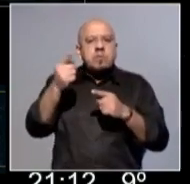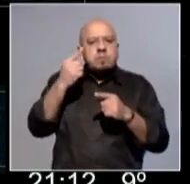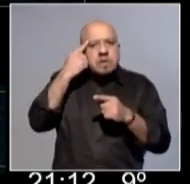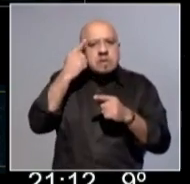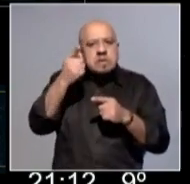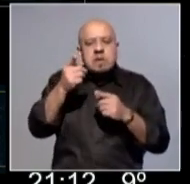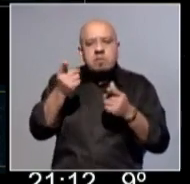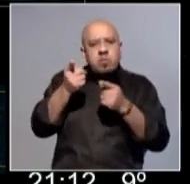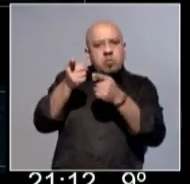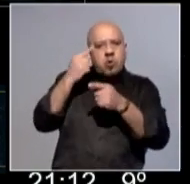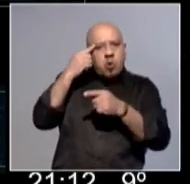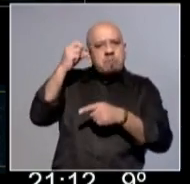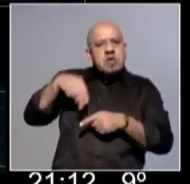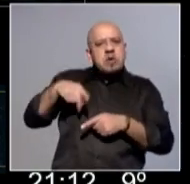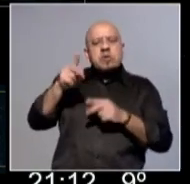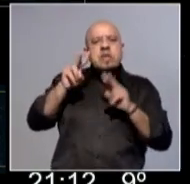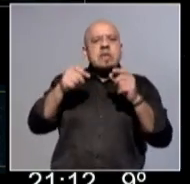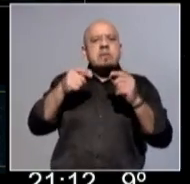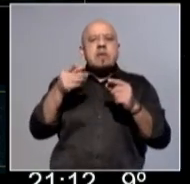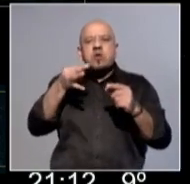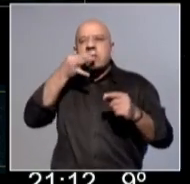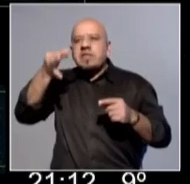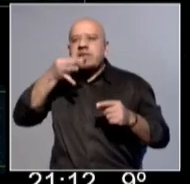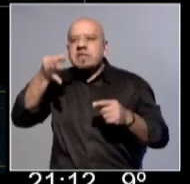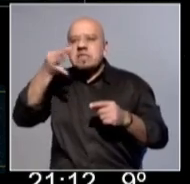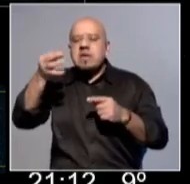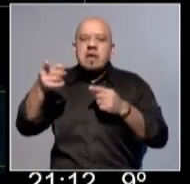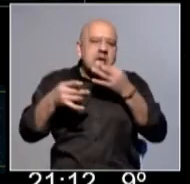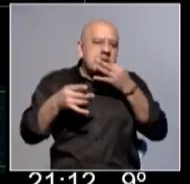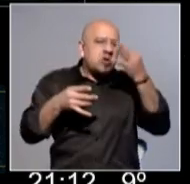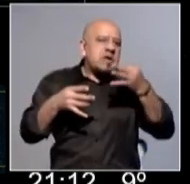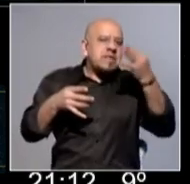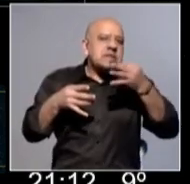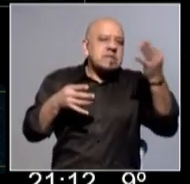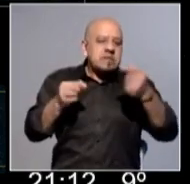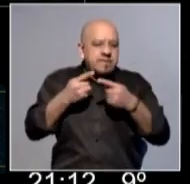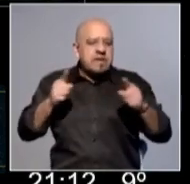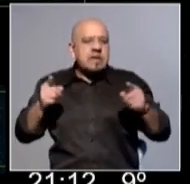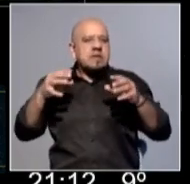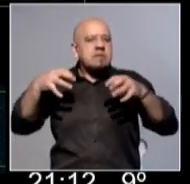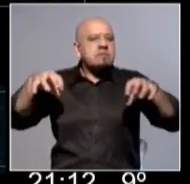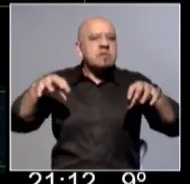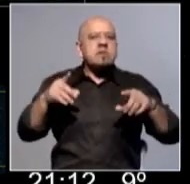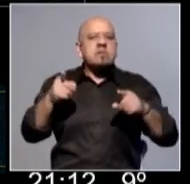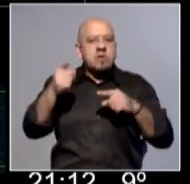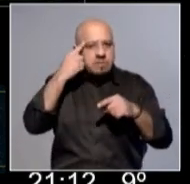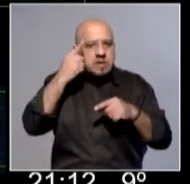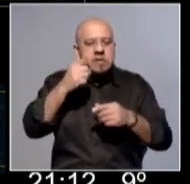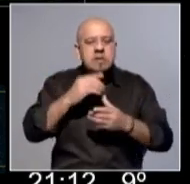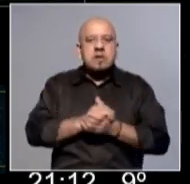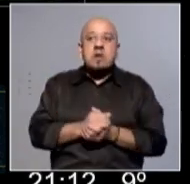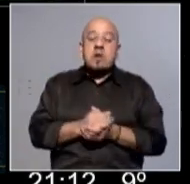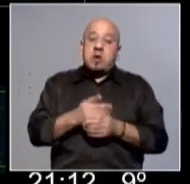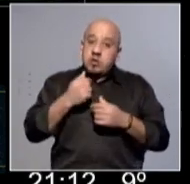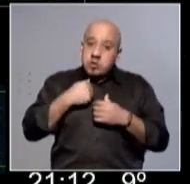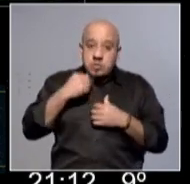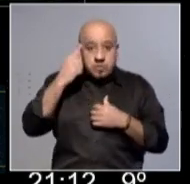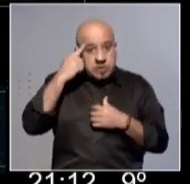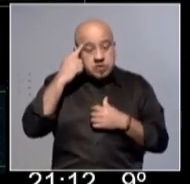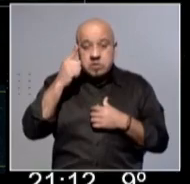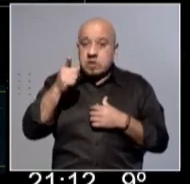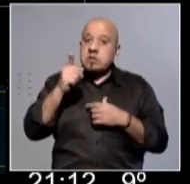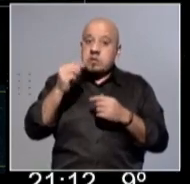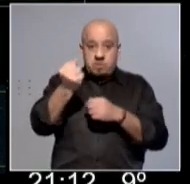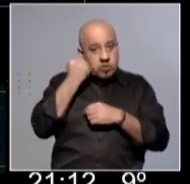vos personalmente a los relatos, a los por lo menos dos diferentes relatos? Yo le doy una importancia muy significativa.